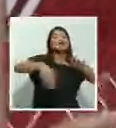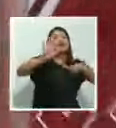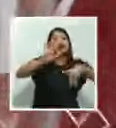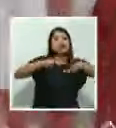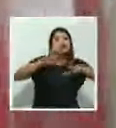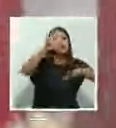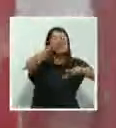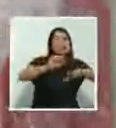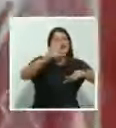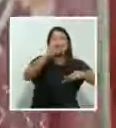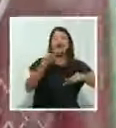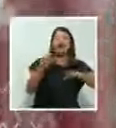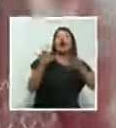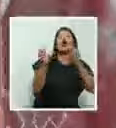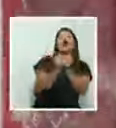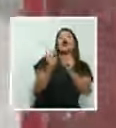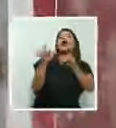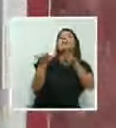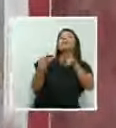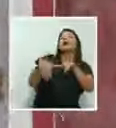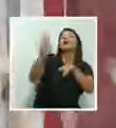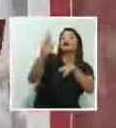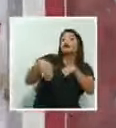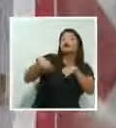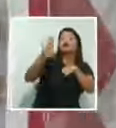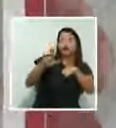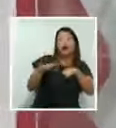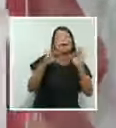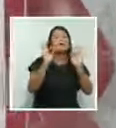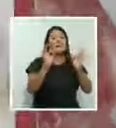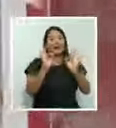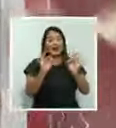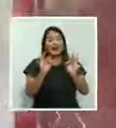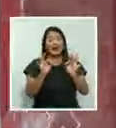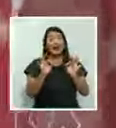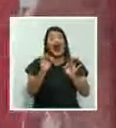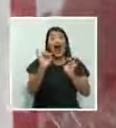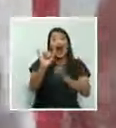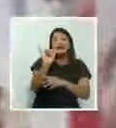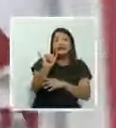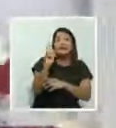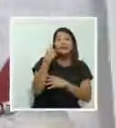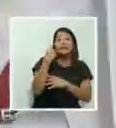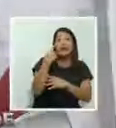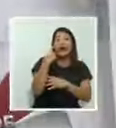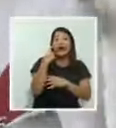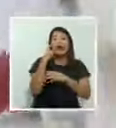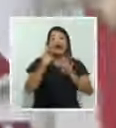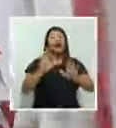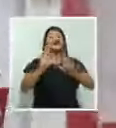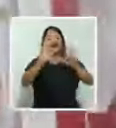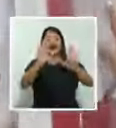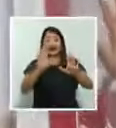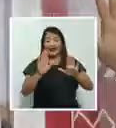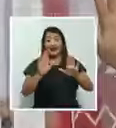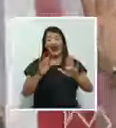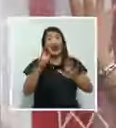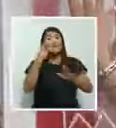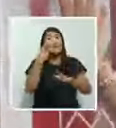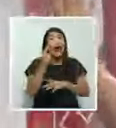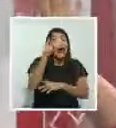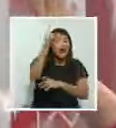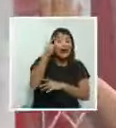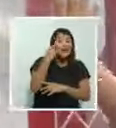Jaime. Hágale todo. Hágale todo. Levante la pierna, ajá. Don Jaime. Ahí. Así. Jaime, eso, eso. Échenos ahí. Arriba,